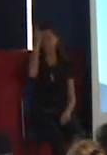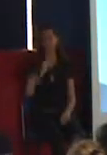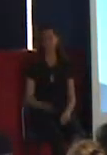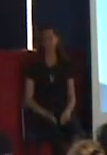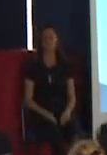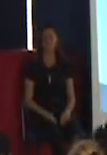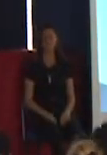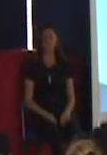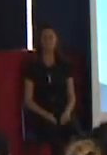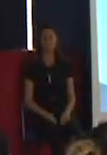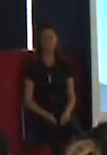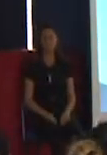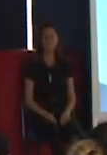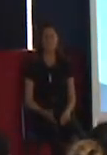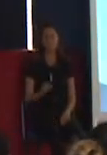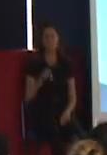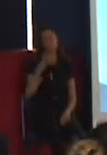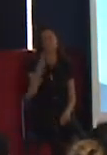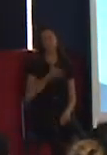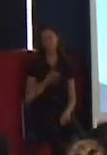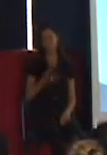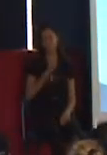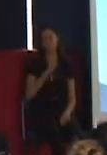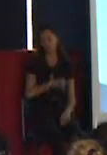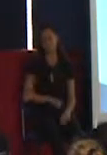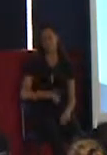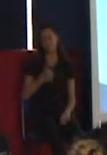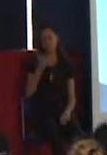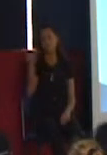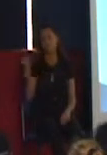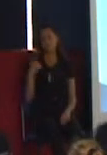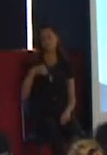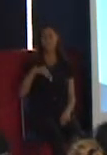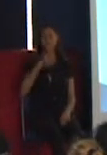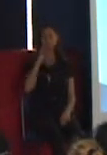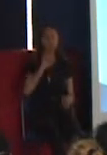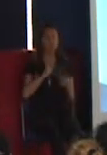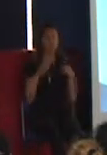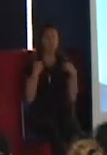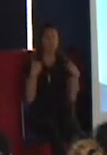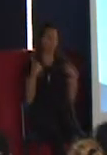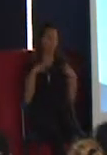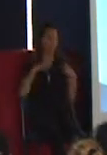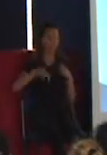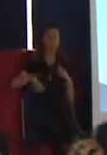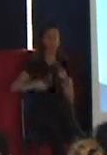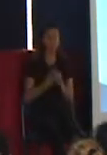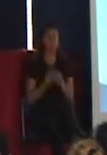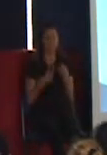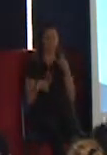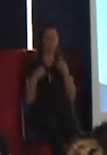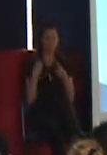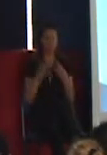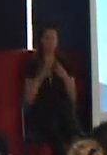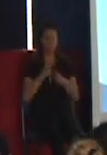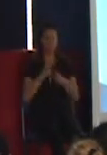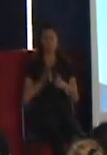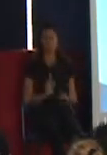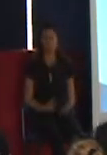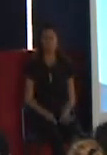Sí, desafortunadamente aquí se ven un conflicto de intereses, ¿sí? Pecuniarios, claro